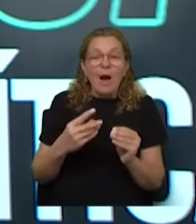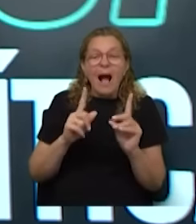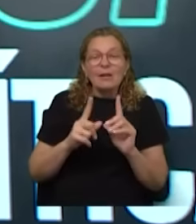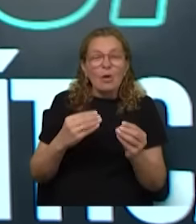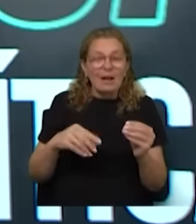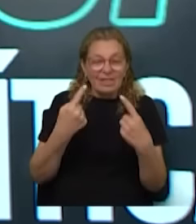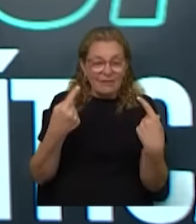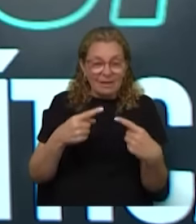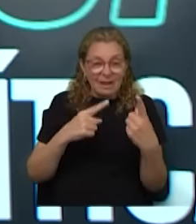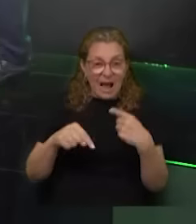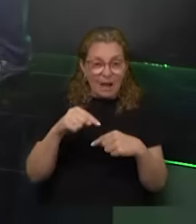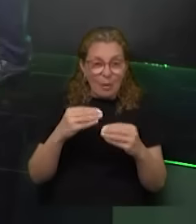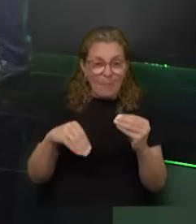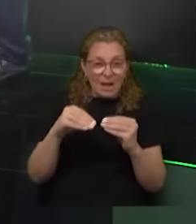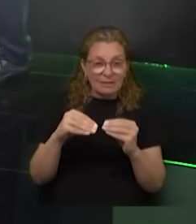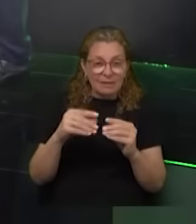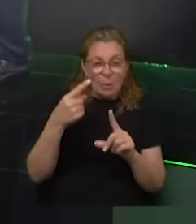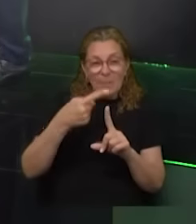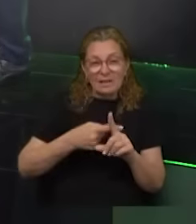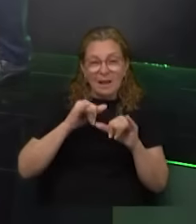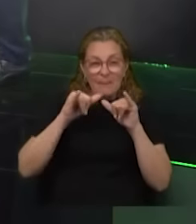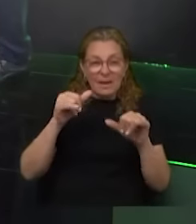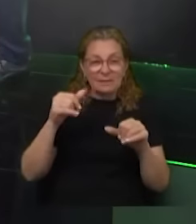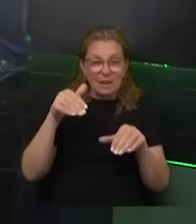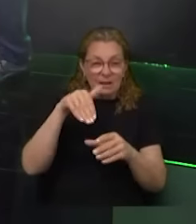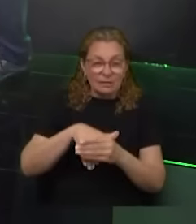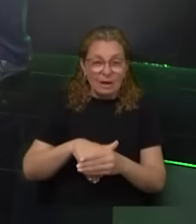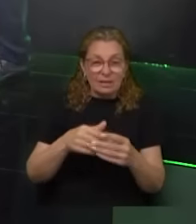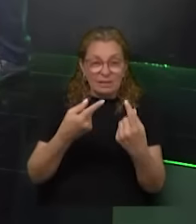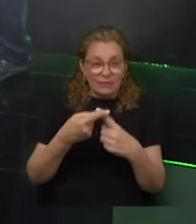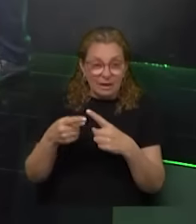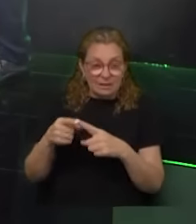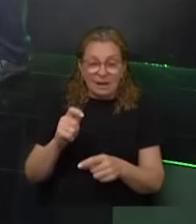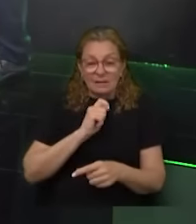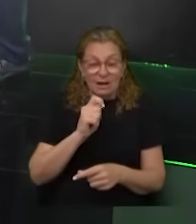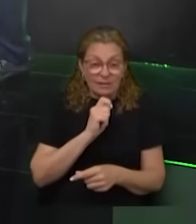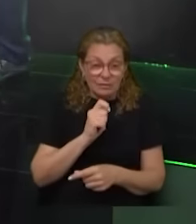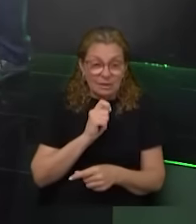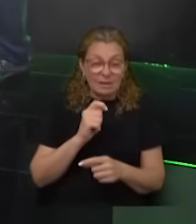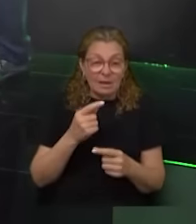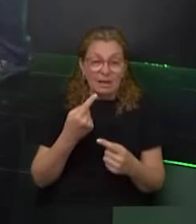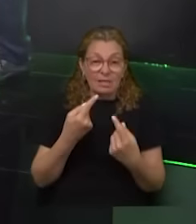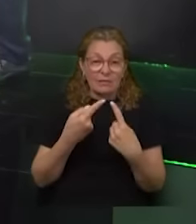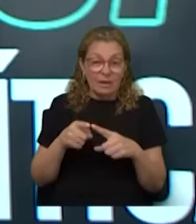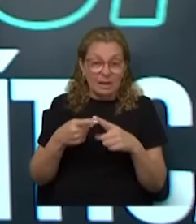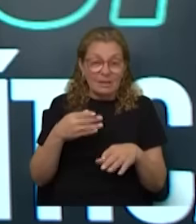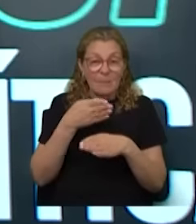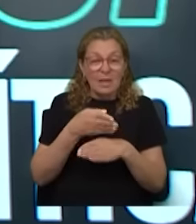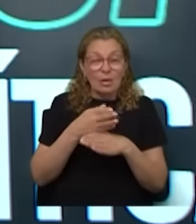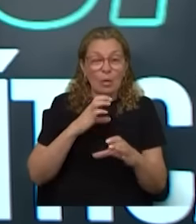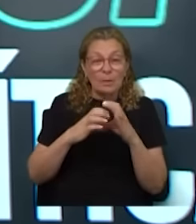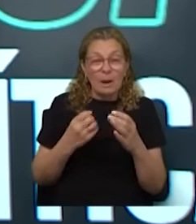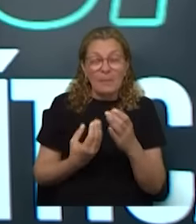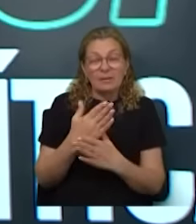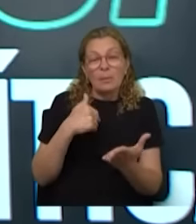tenemos en medio de una campaña electoral están los discursos están los distintos actos están las entrevistas en los distintos medios de comunicación Aparecen